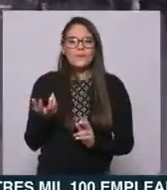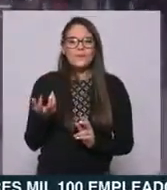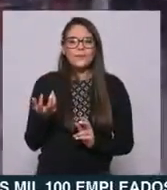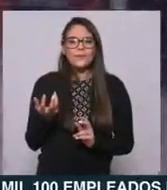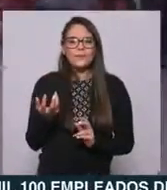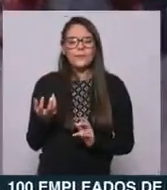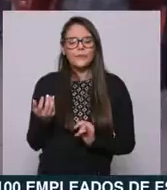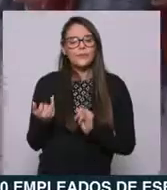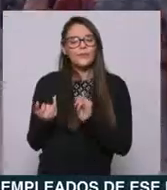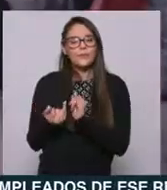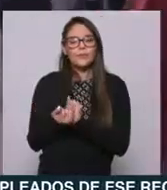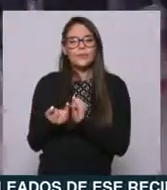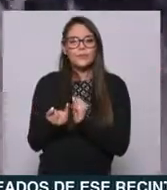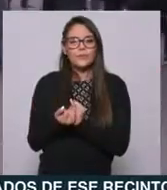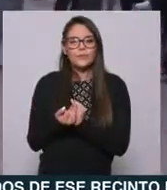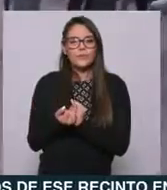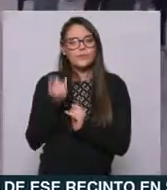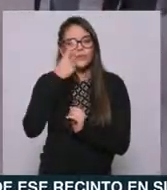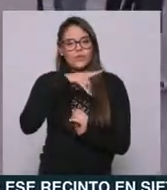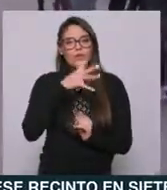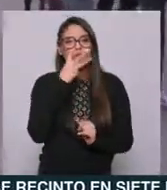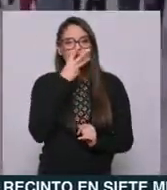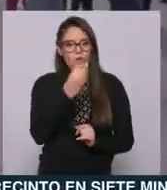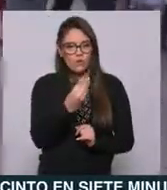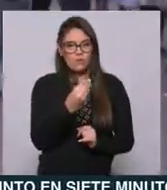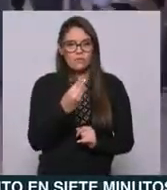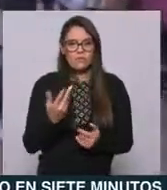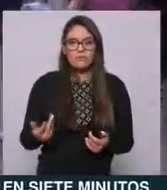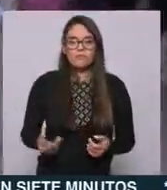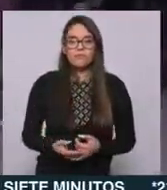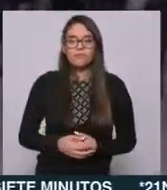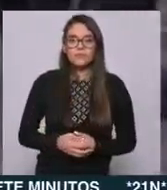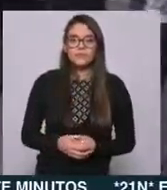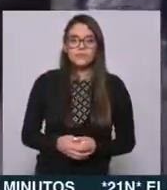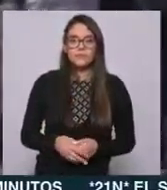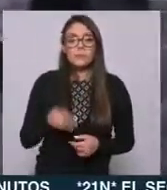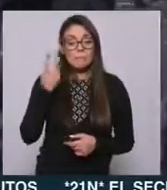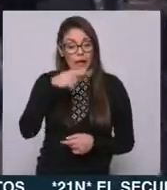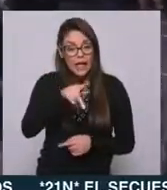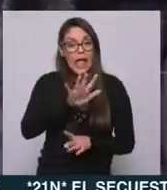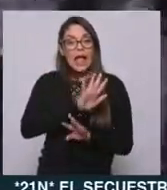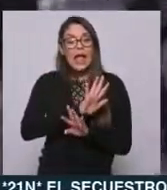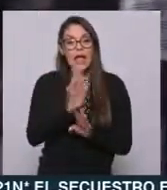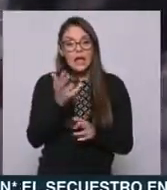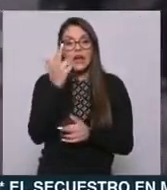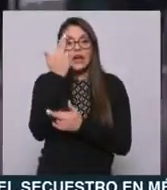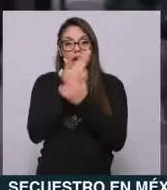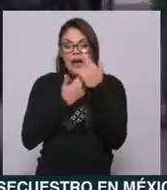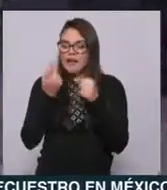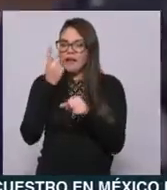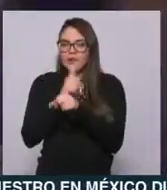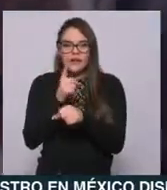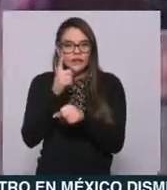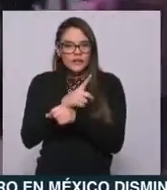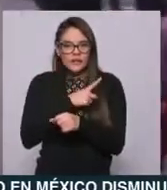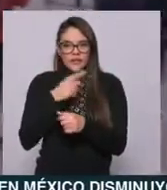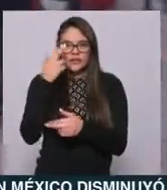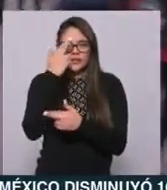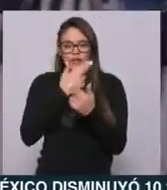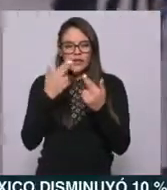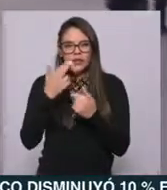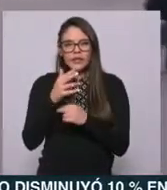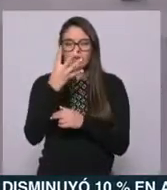y también en Coyoacán. Pero esto se está revisando, es decir, se revisa todos los días.